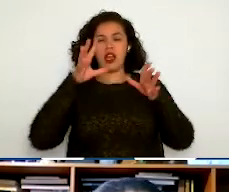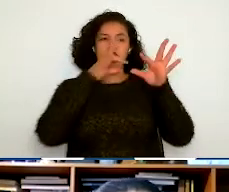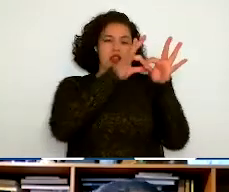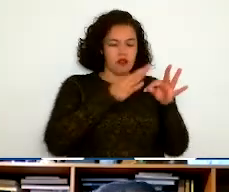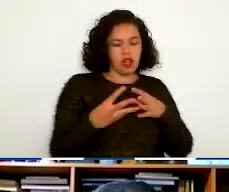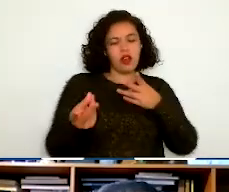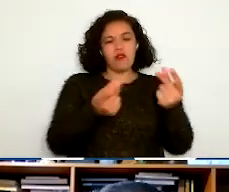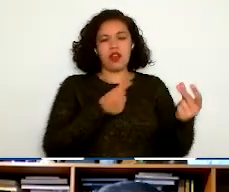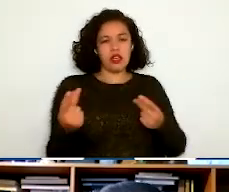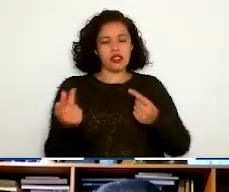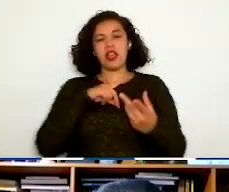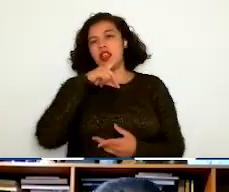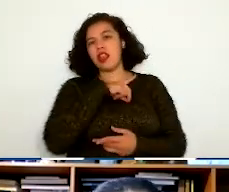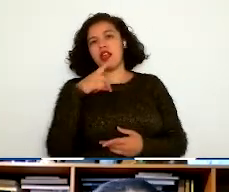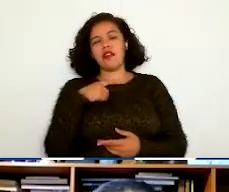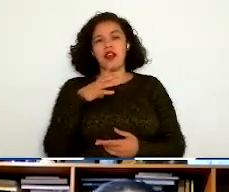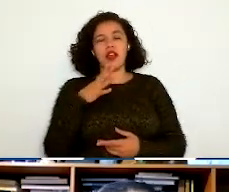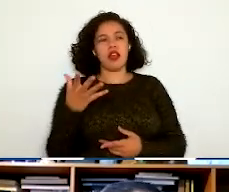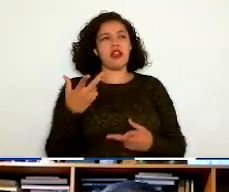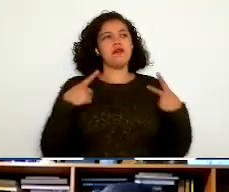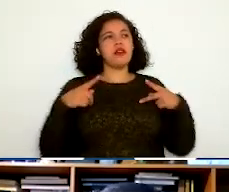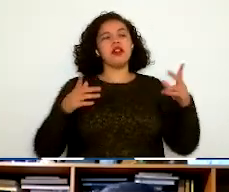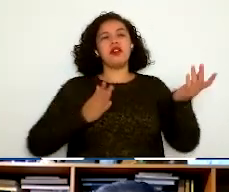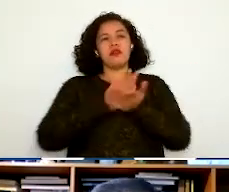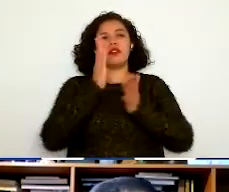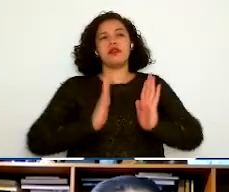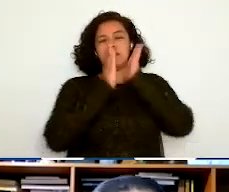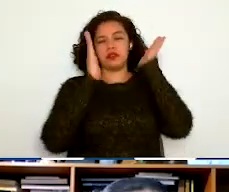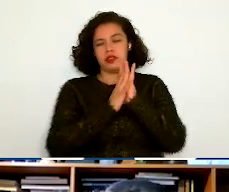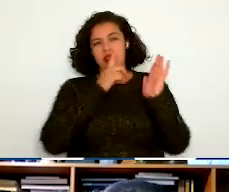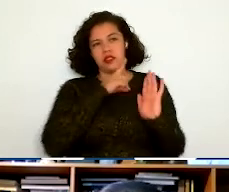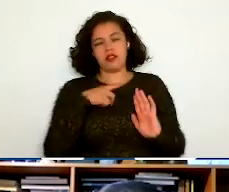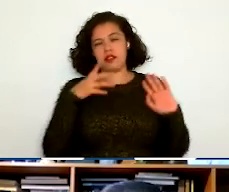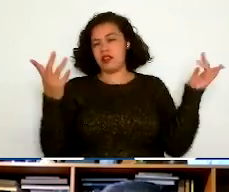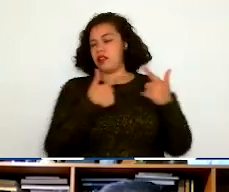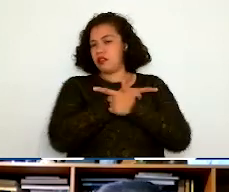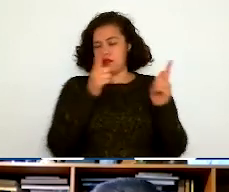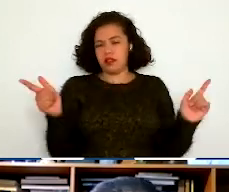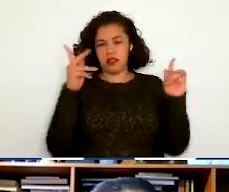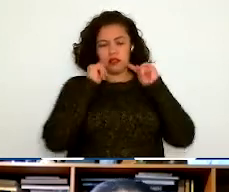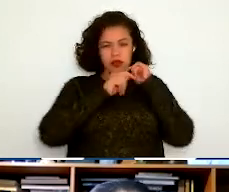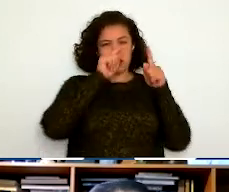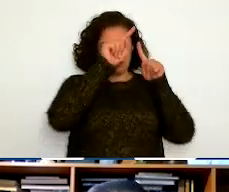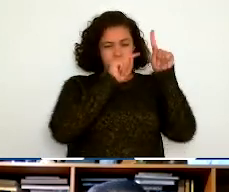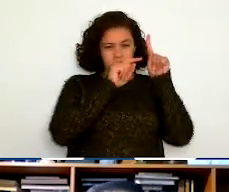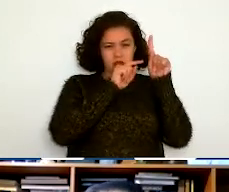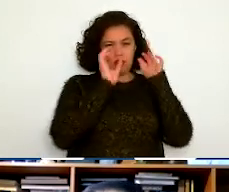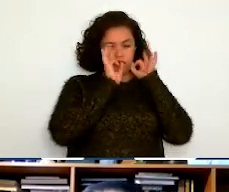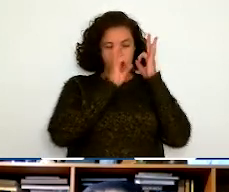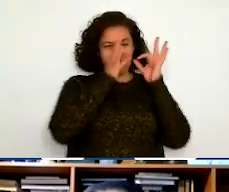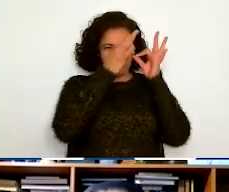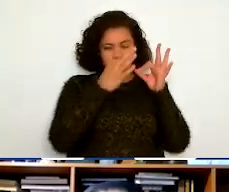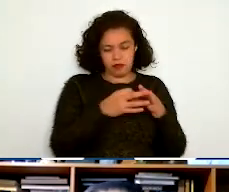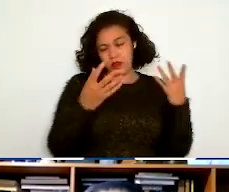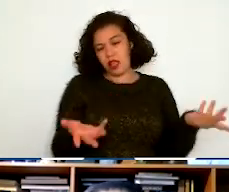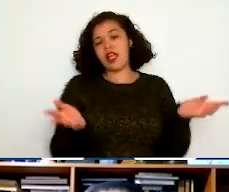eficacia, que sabemos debe de tener nuestra intervención profesional, sea cual sea, desde los diferentes puntos disciplinares. Y